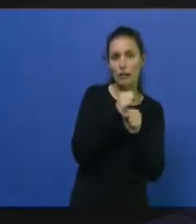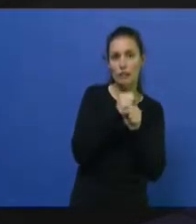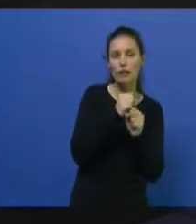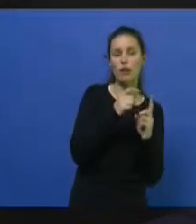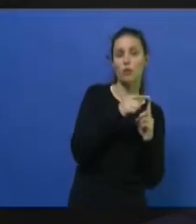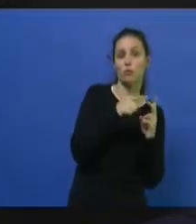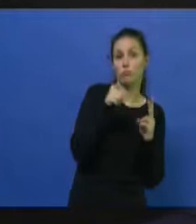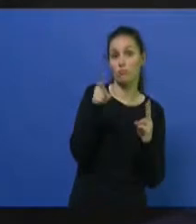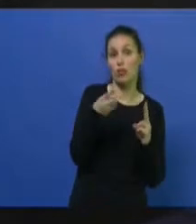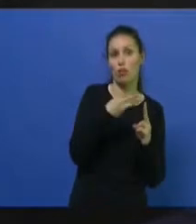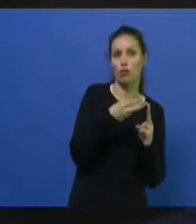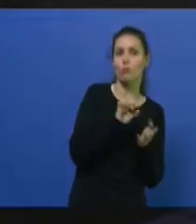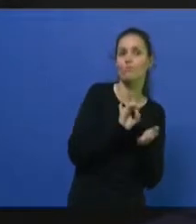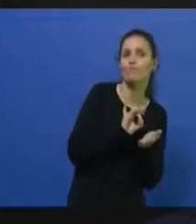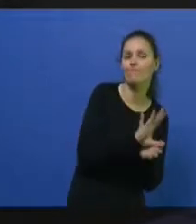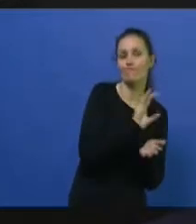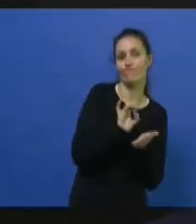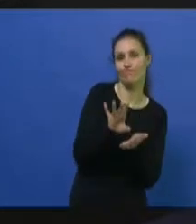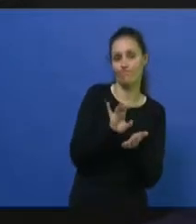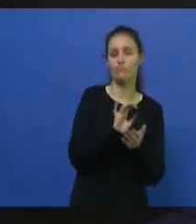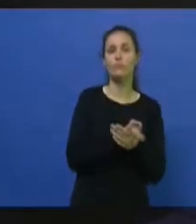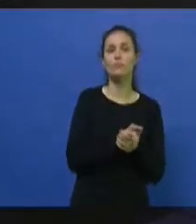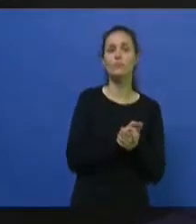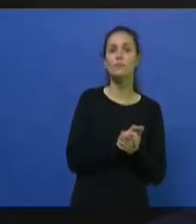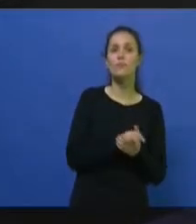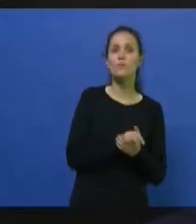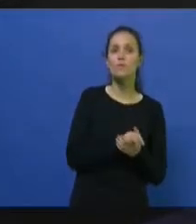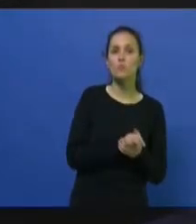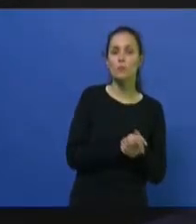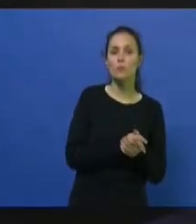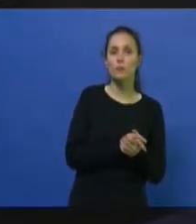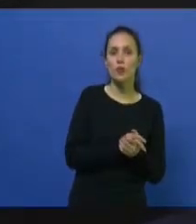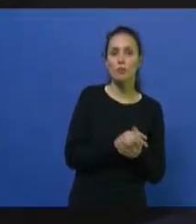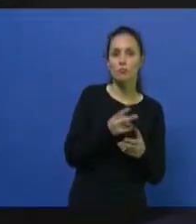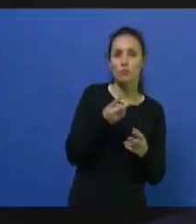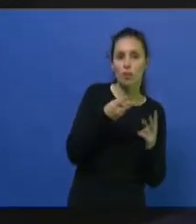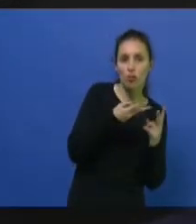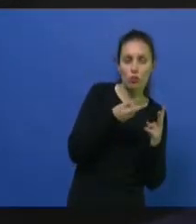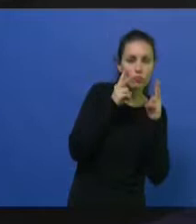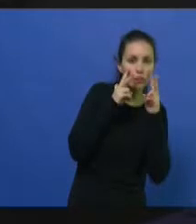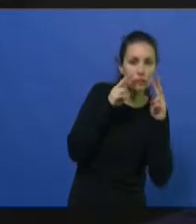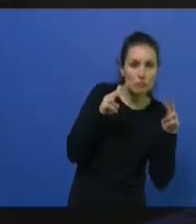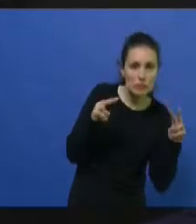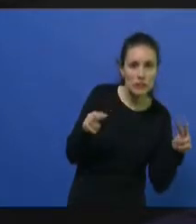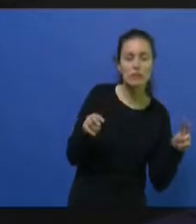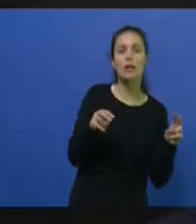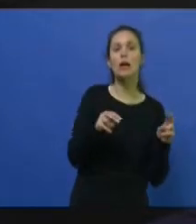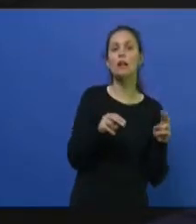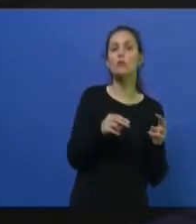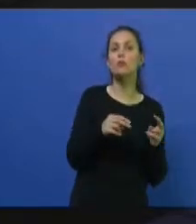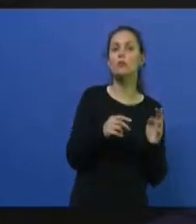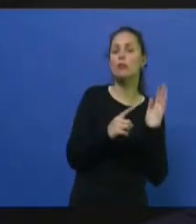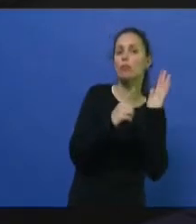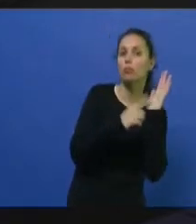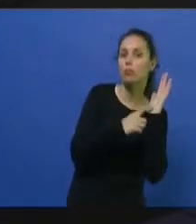fábrica de pólvora, fueron peritos en Cerrezuela, donde se hicieron las pruebas que terminaron demostrando lo que hoy está juzgando el Tribunal